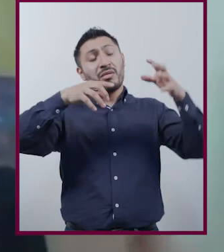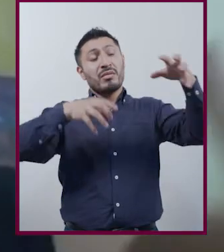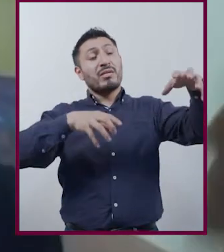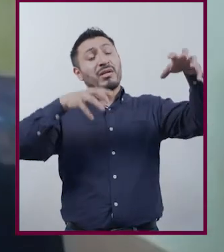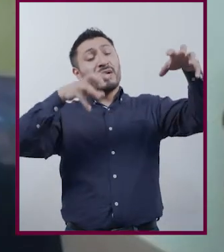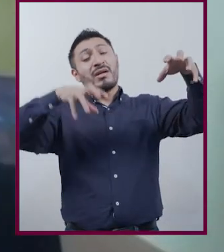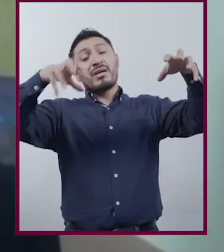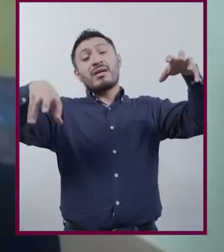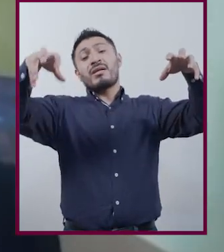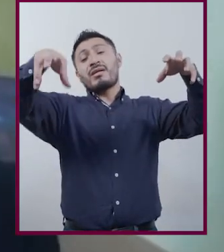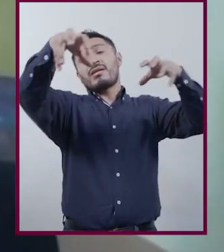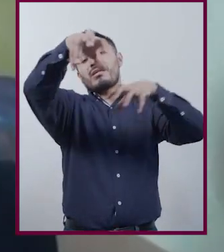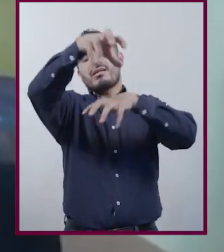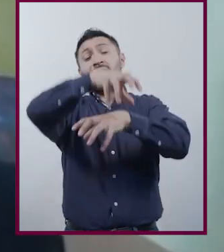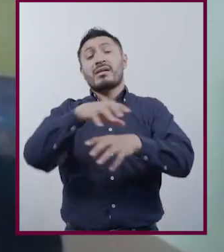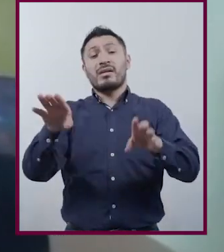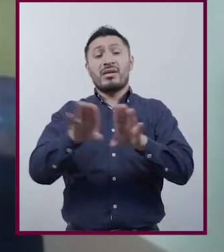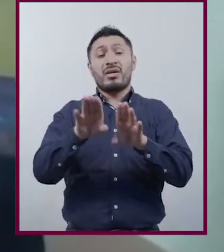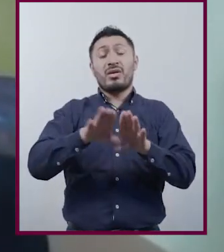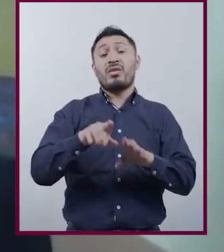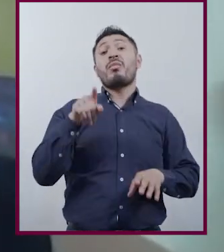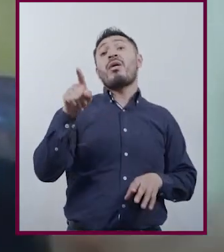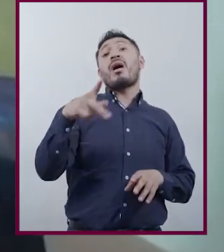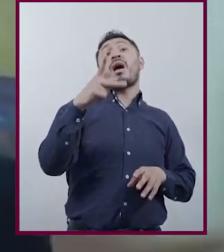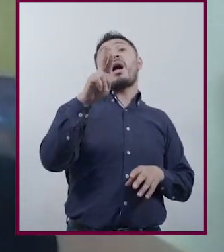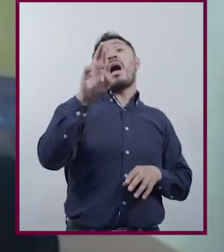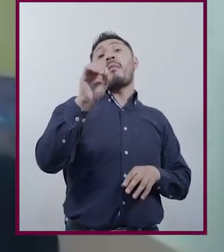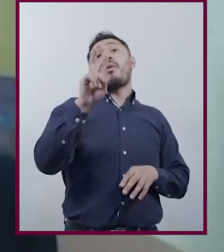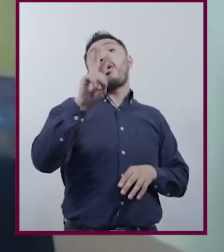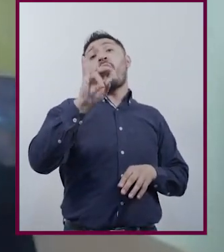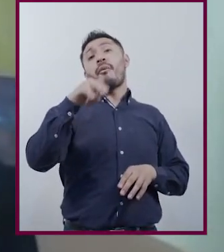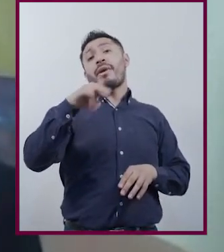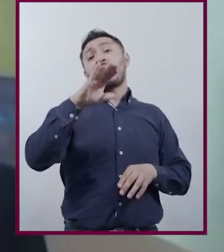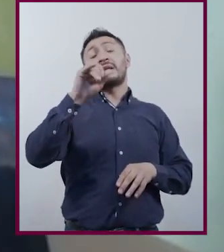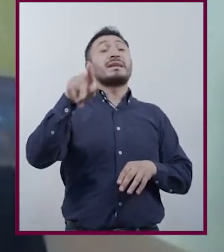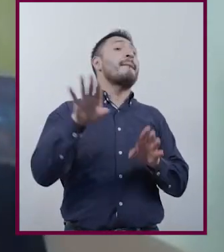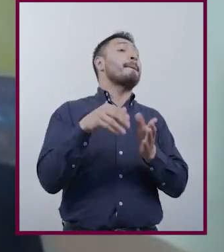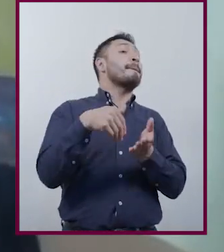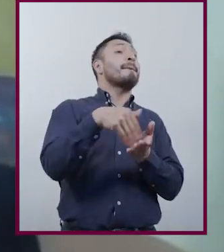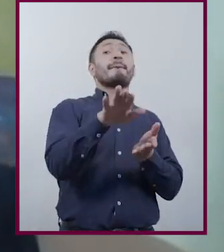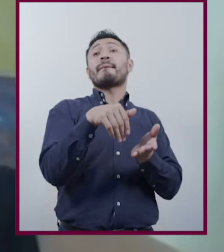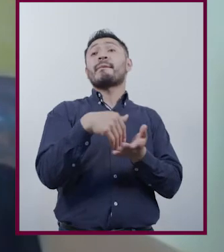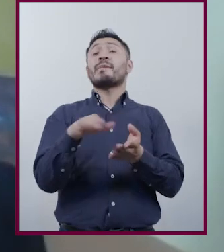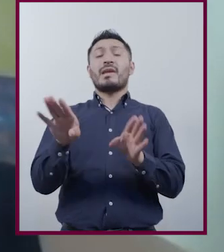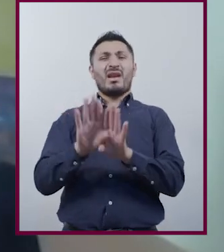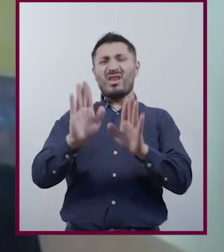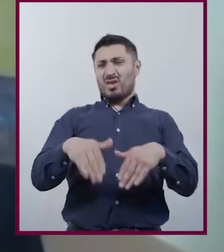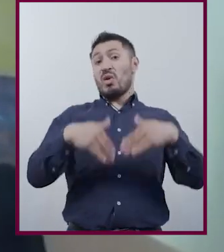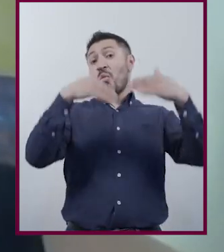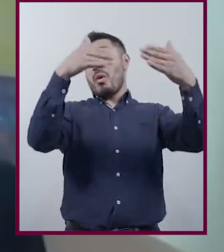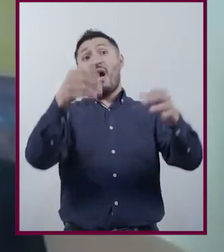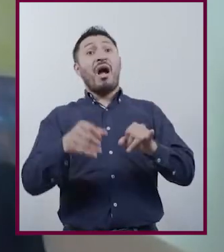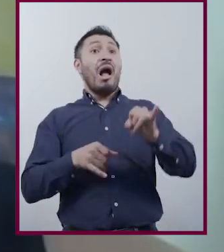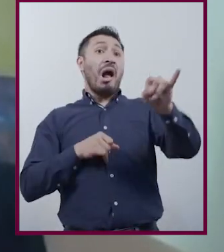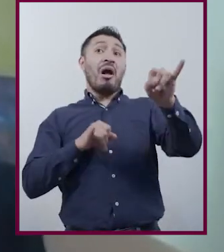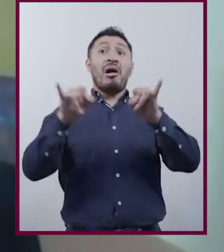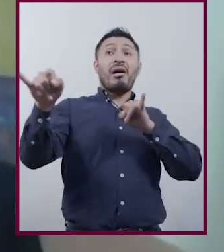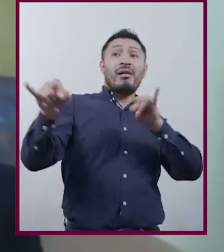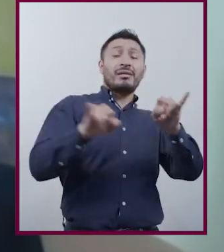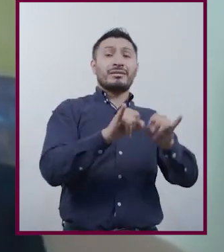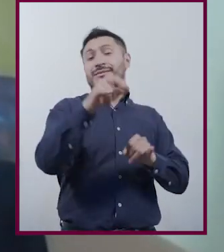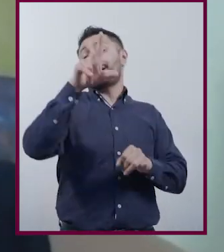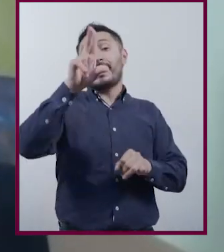veces despectivamente se llama como la provincia, como si fuera algo totalmente distante y alejado de lo que es